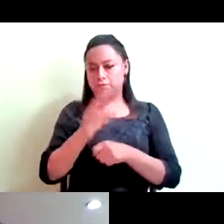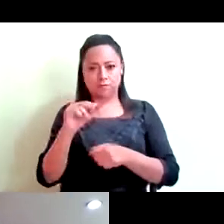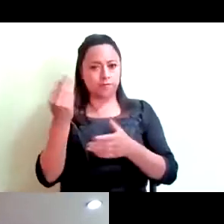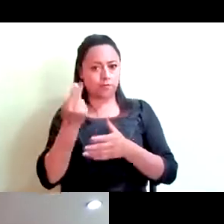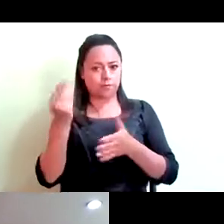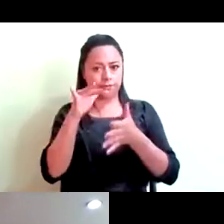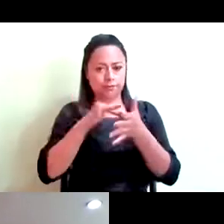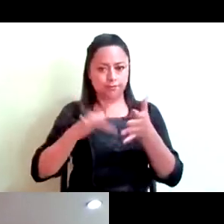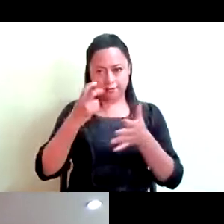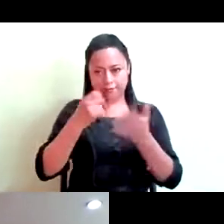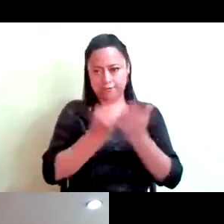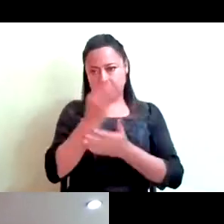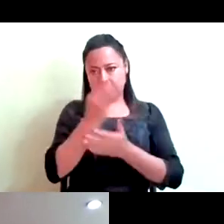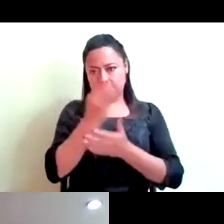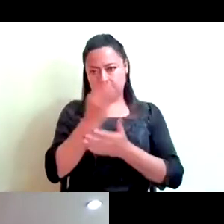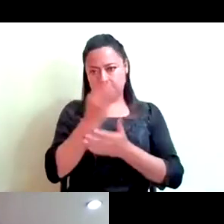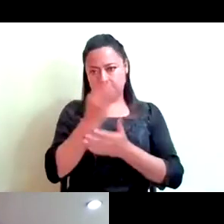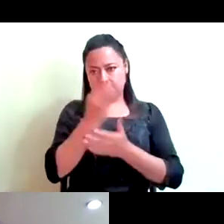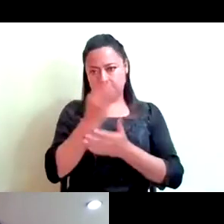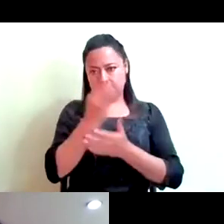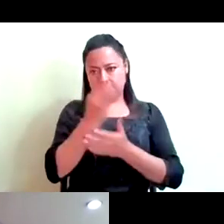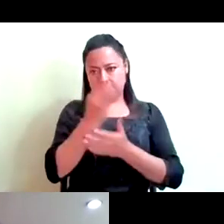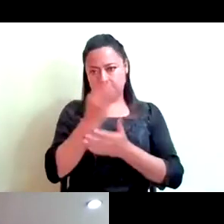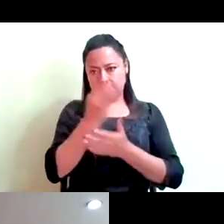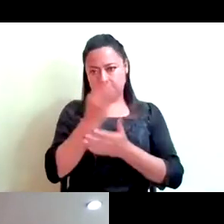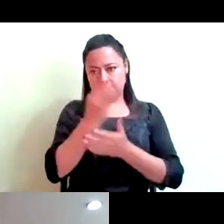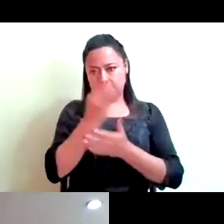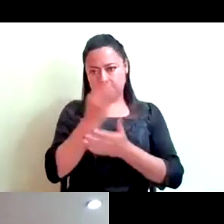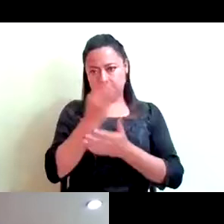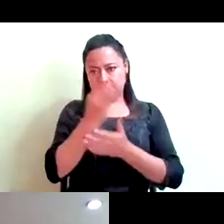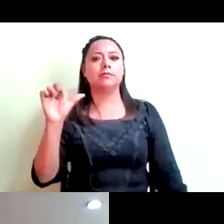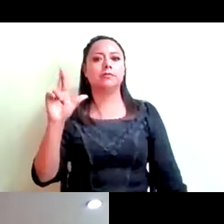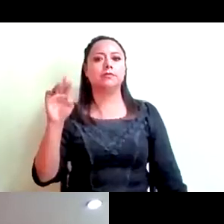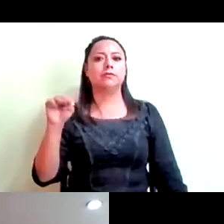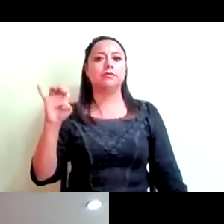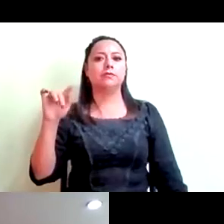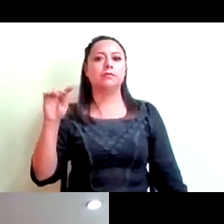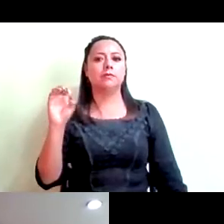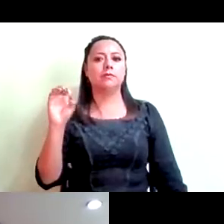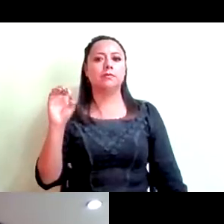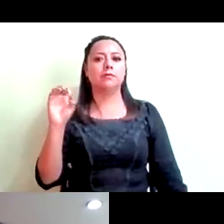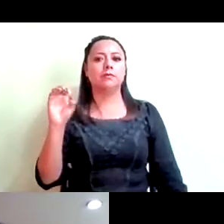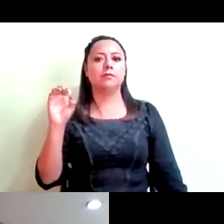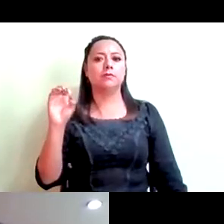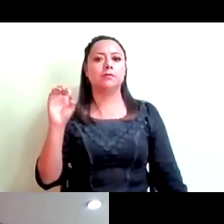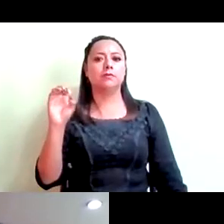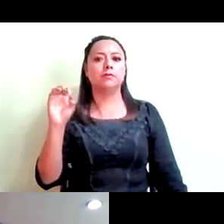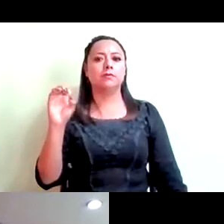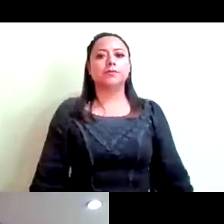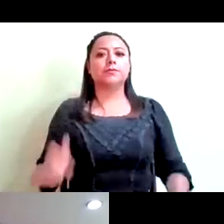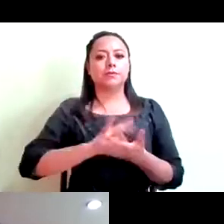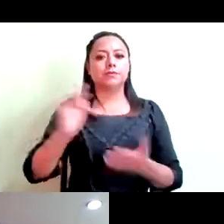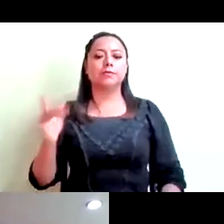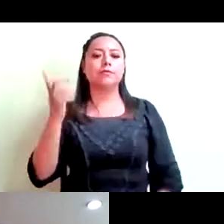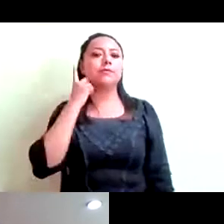María Sarmiento Gómez. Lilia María Sarmiento Gómez, a favor. Gracias. Diputada Eleazar Rubio Aldarán. Rubio Aldarán, a